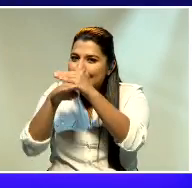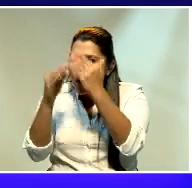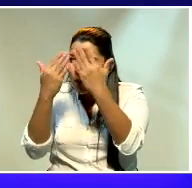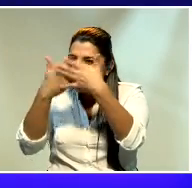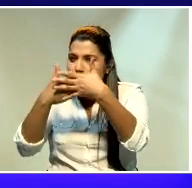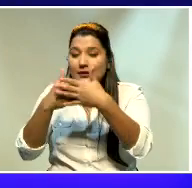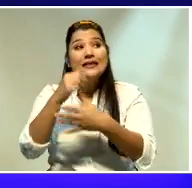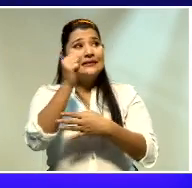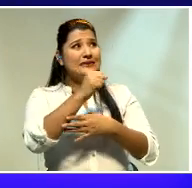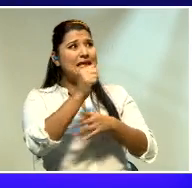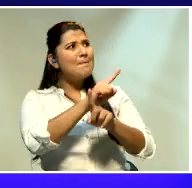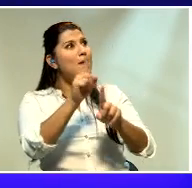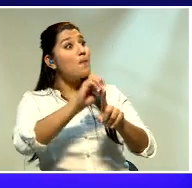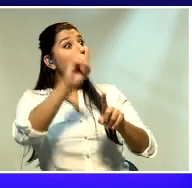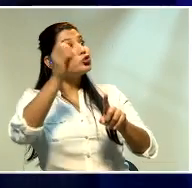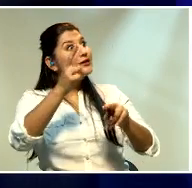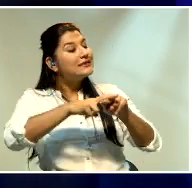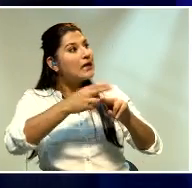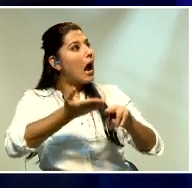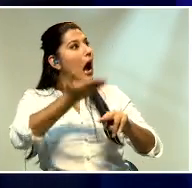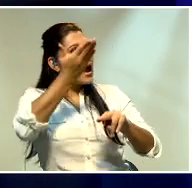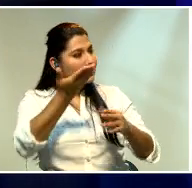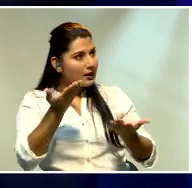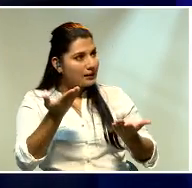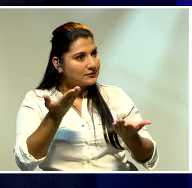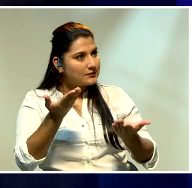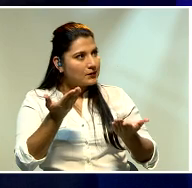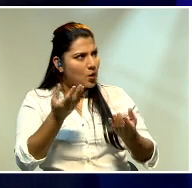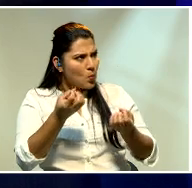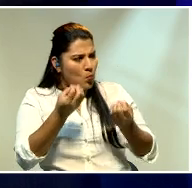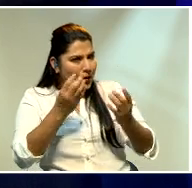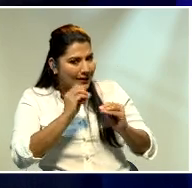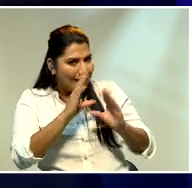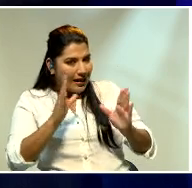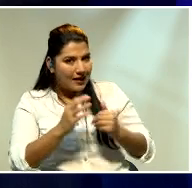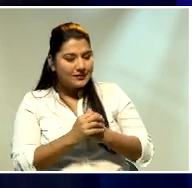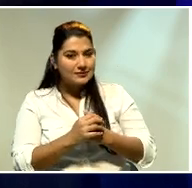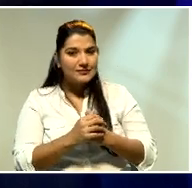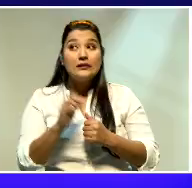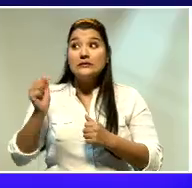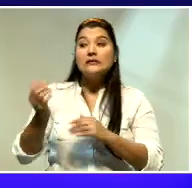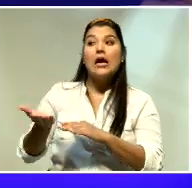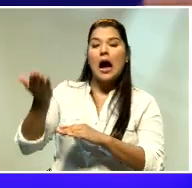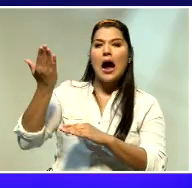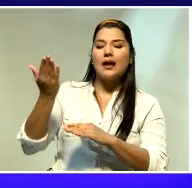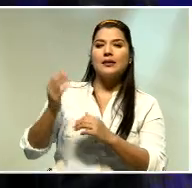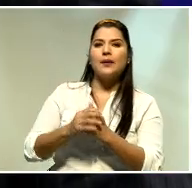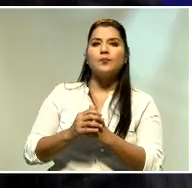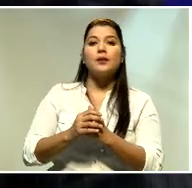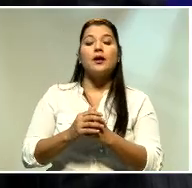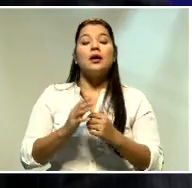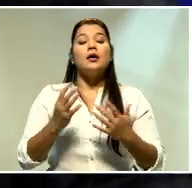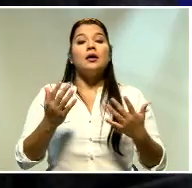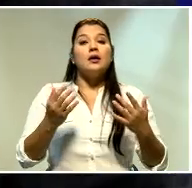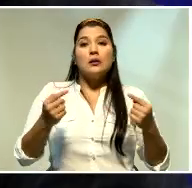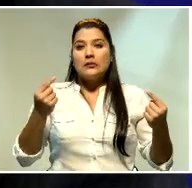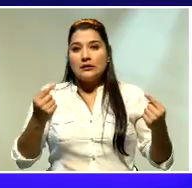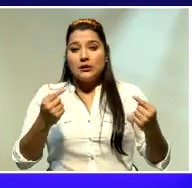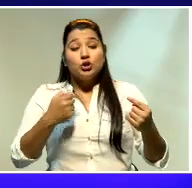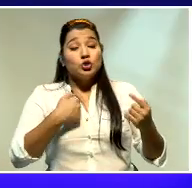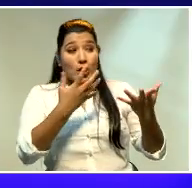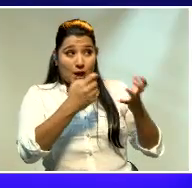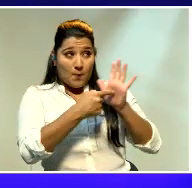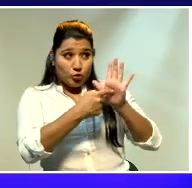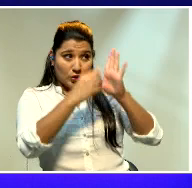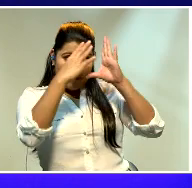que se cobran son visibles. Son muy altas. Son visibles. Son muy altas. Entonces, ¿qué es lo que yo diría? Algunos datos que le quiero